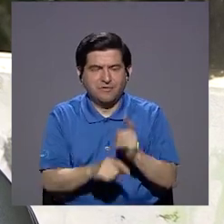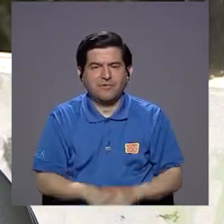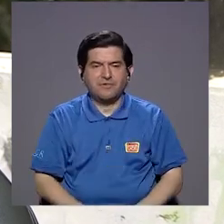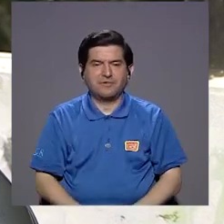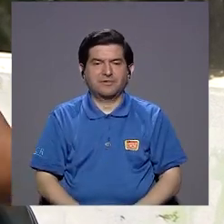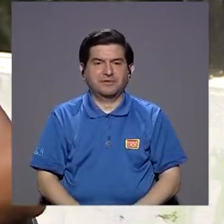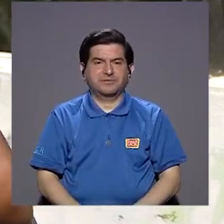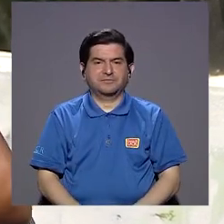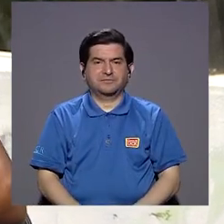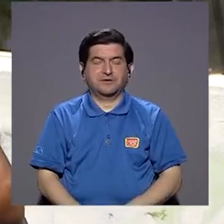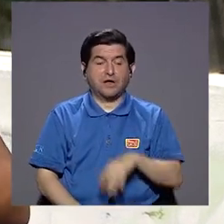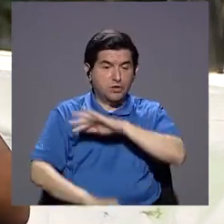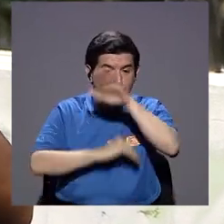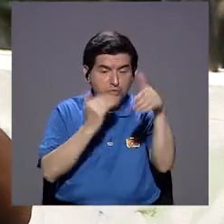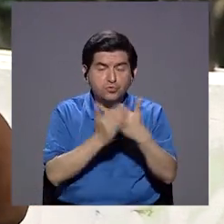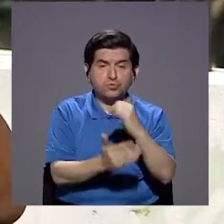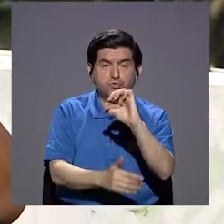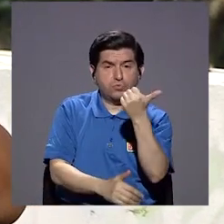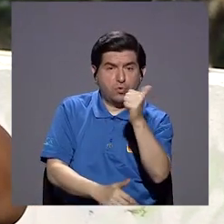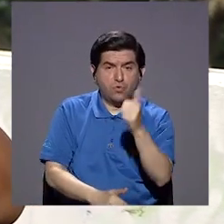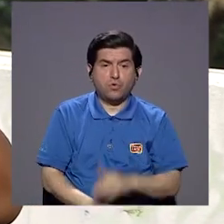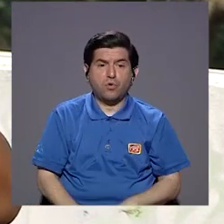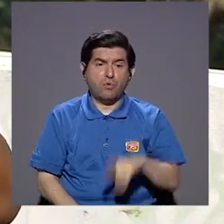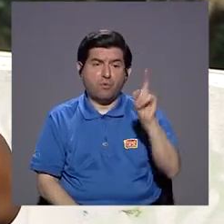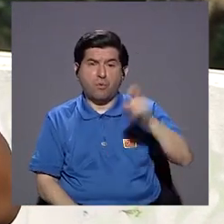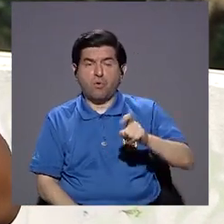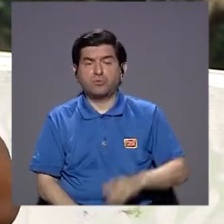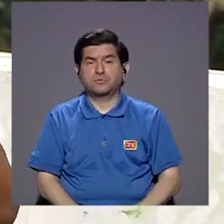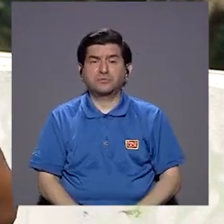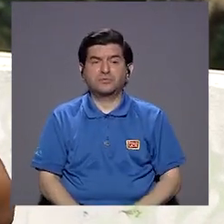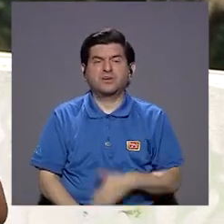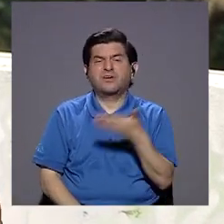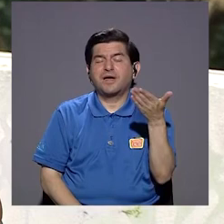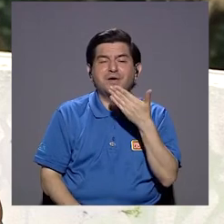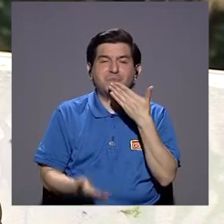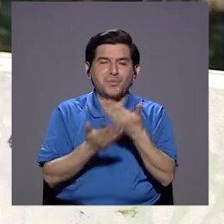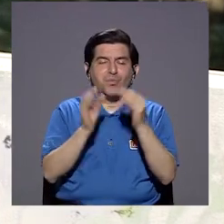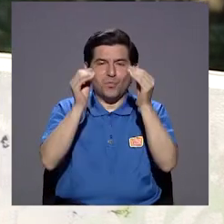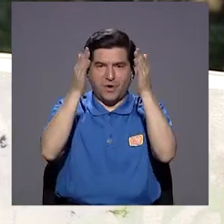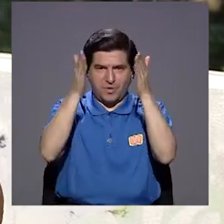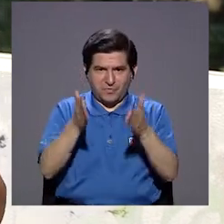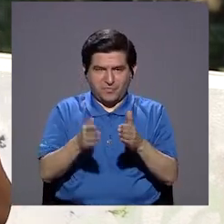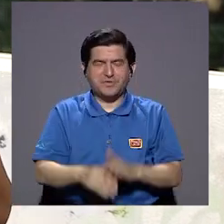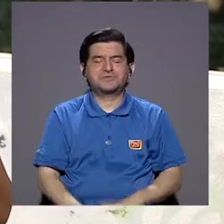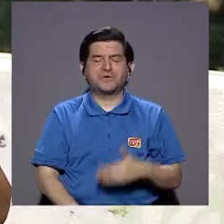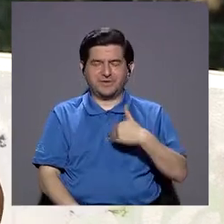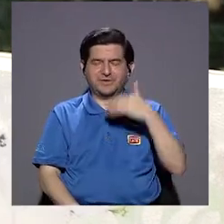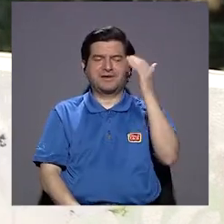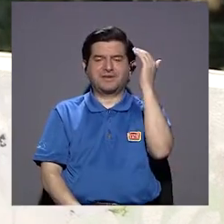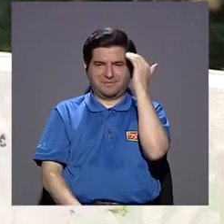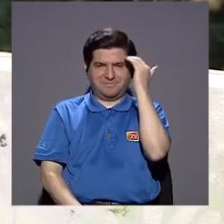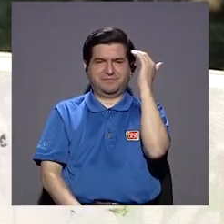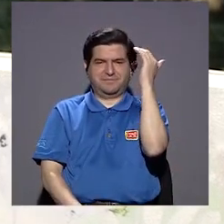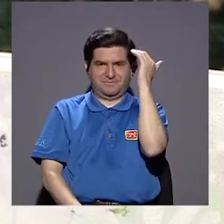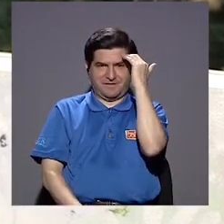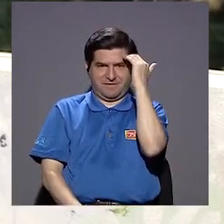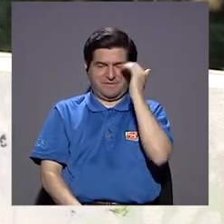en el mat. Entonces, todo lo demás que se necesita es un buen profesor, un profesor consciente, que